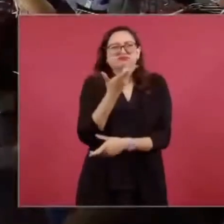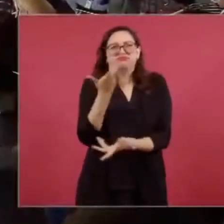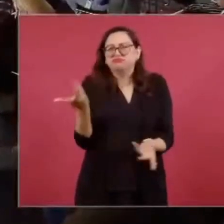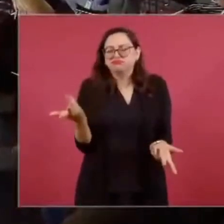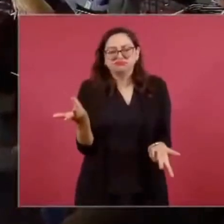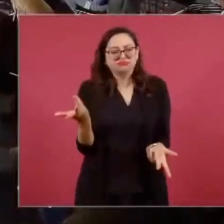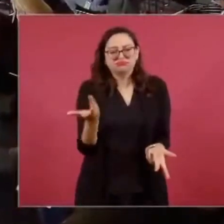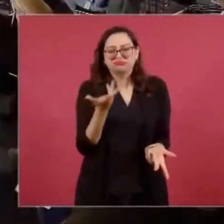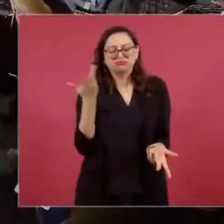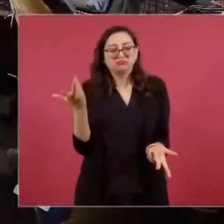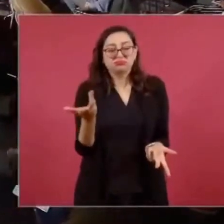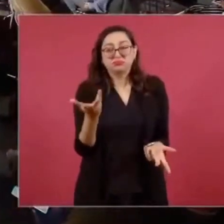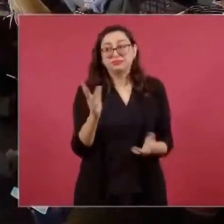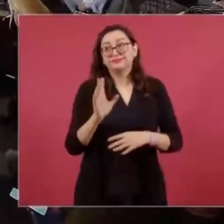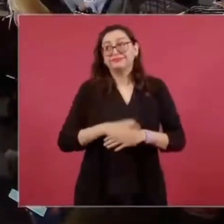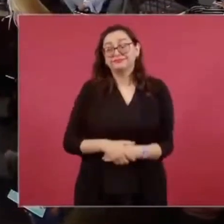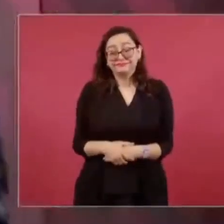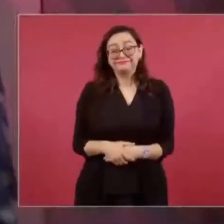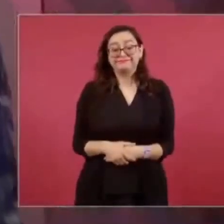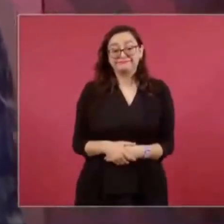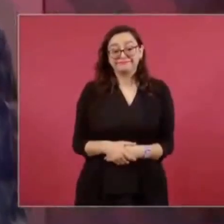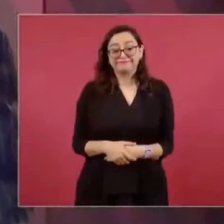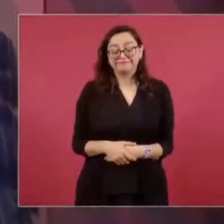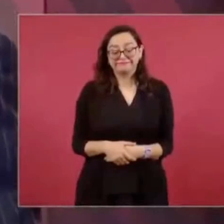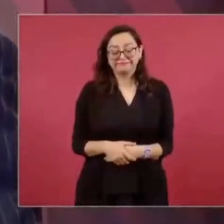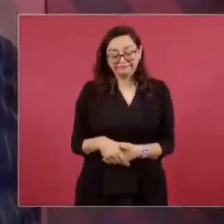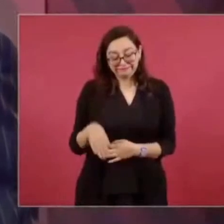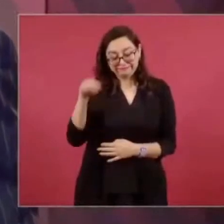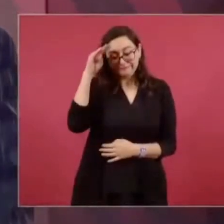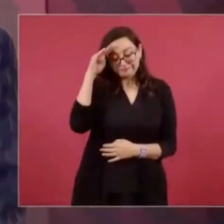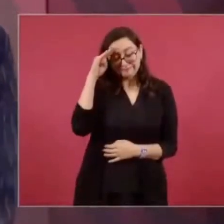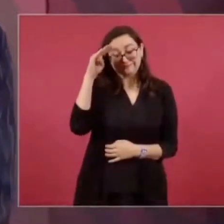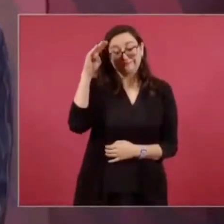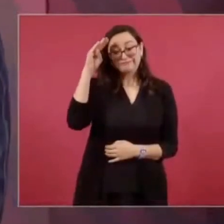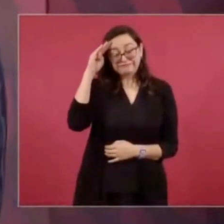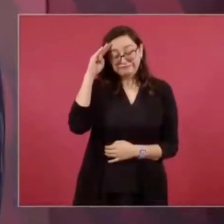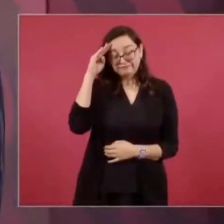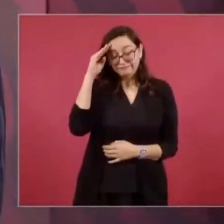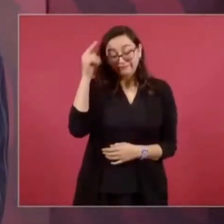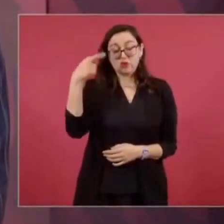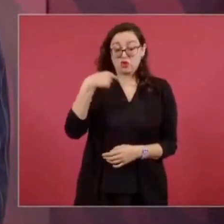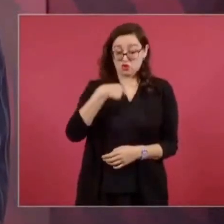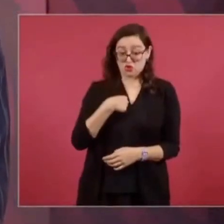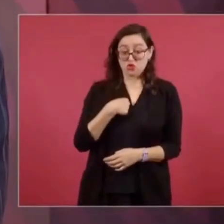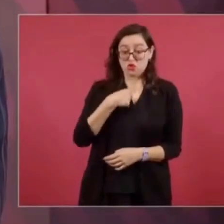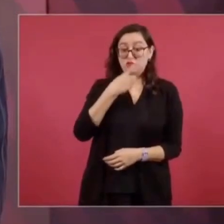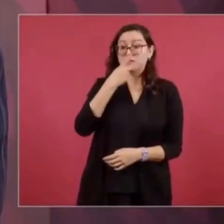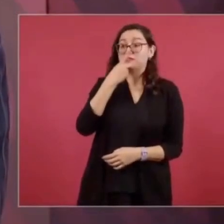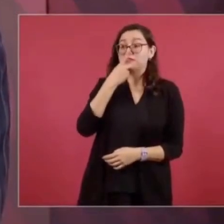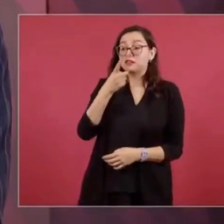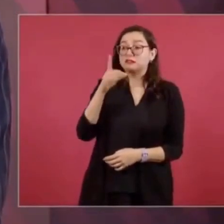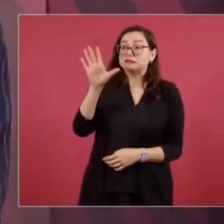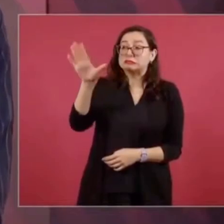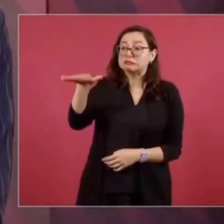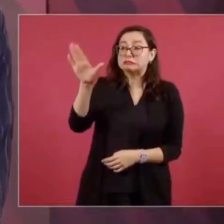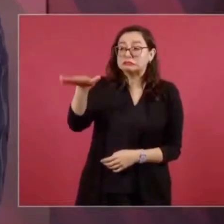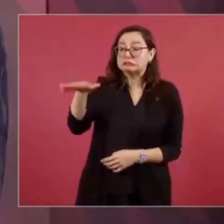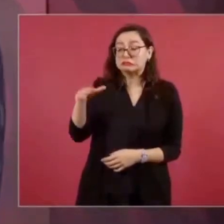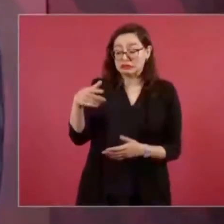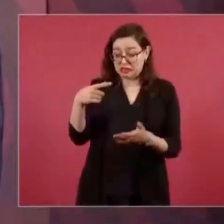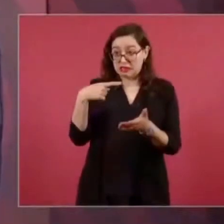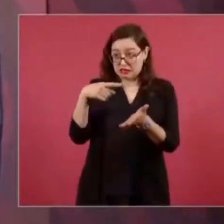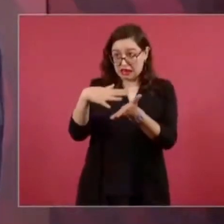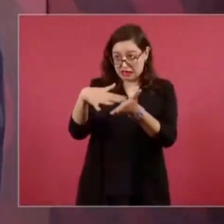La respuesta, digo yo, que buscaba Limantur estaba en parte en su misma